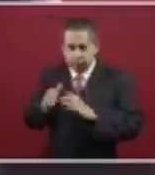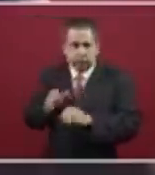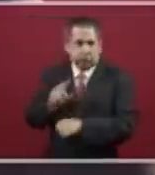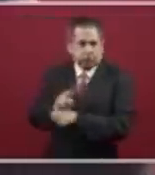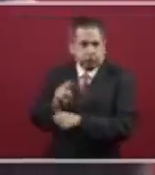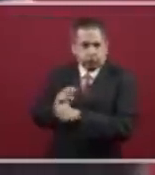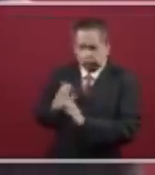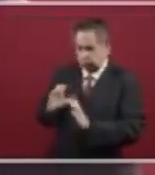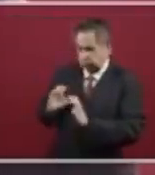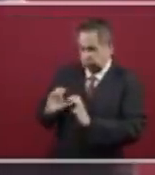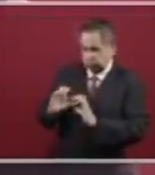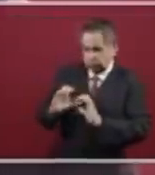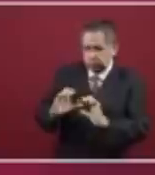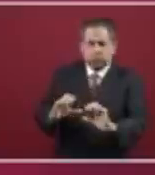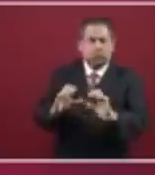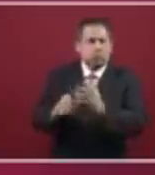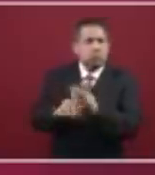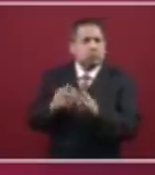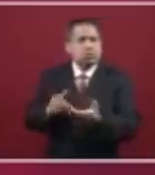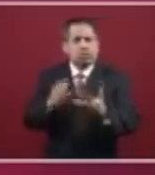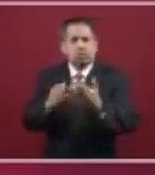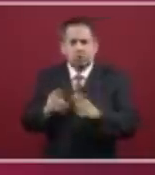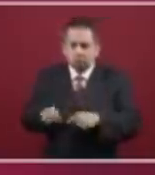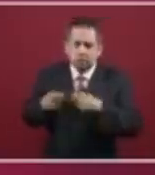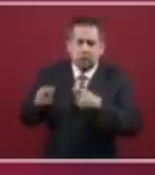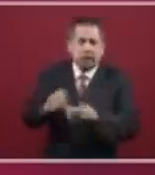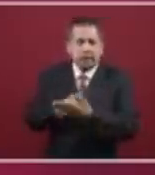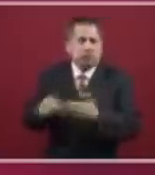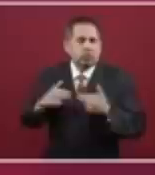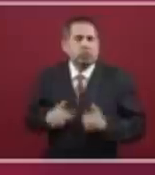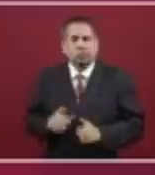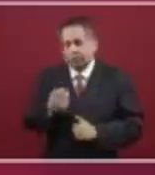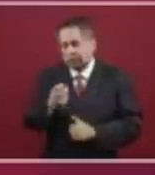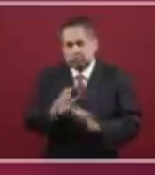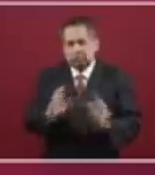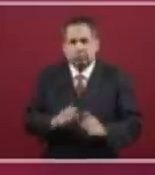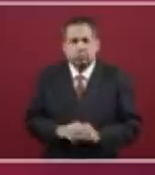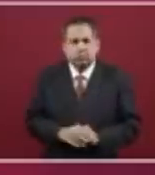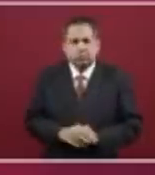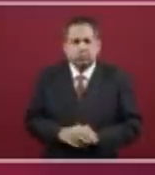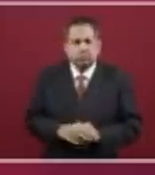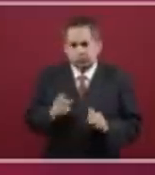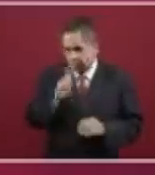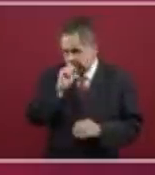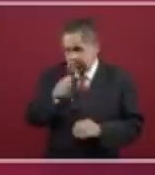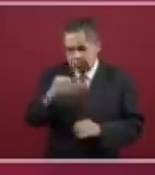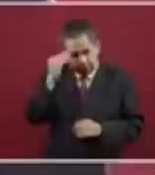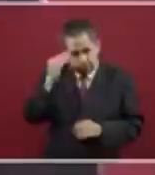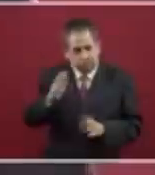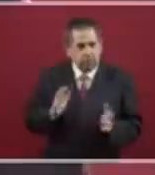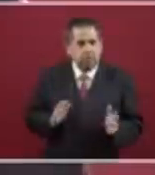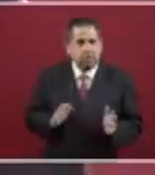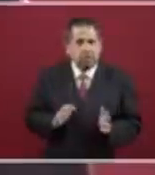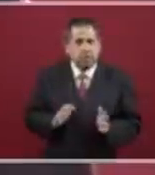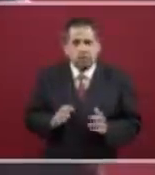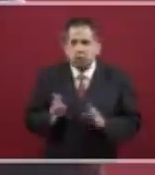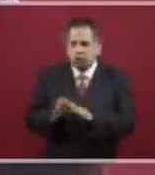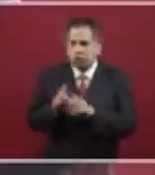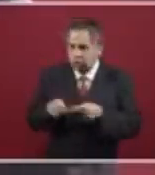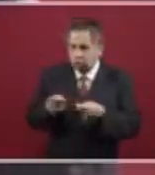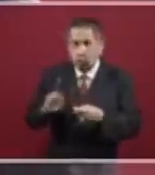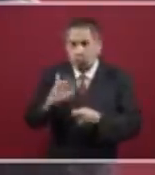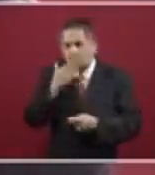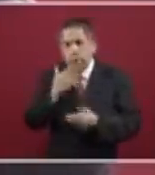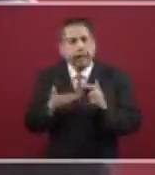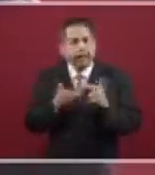proteger a los migrantes y garantizar los derechos humanos y al mismo tiempo mantener una muy